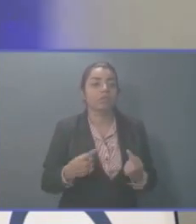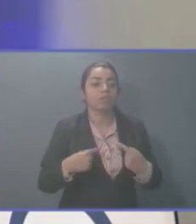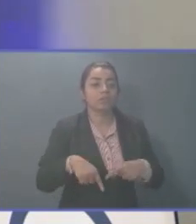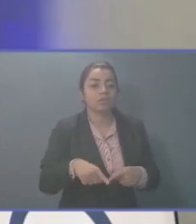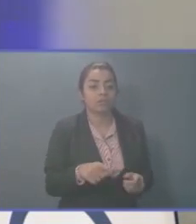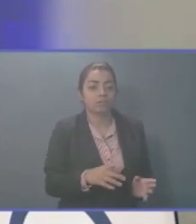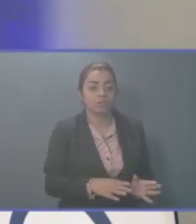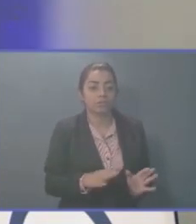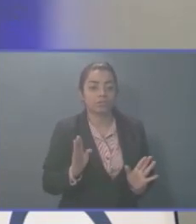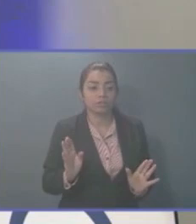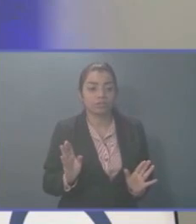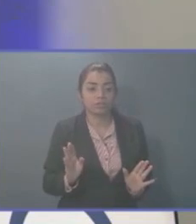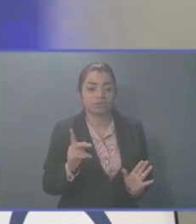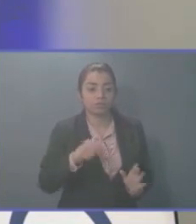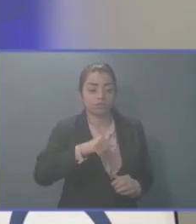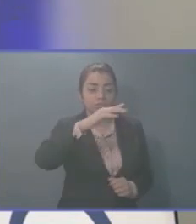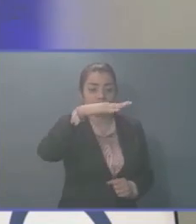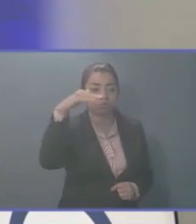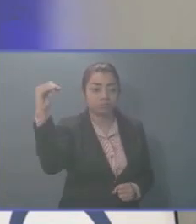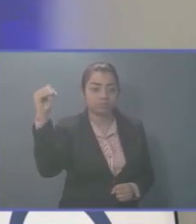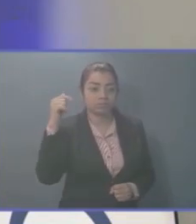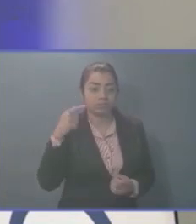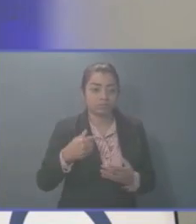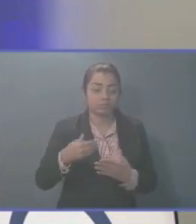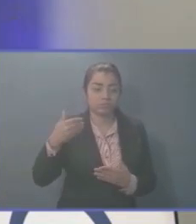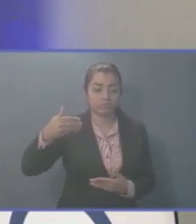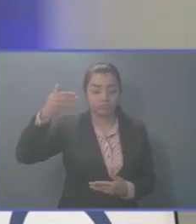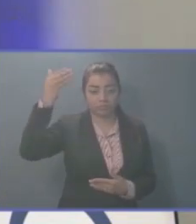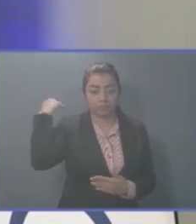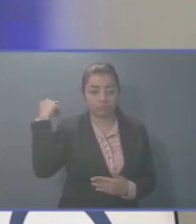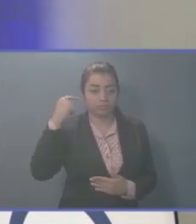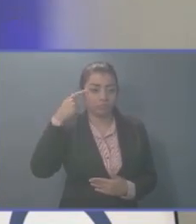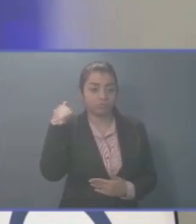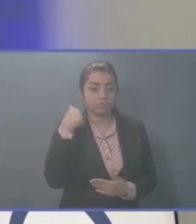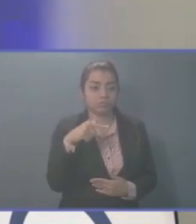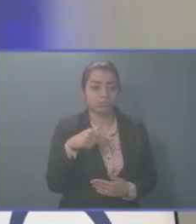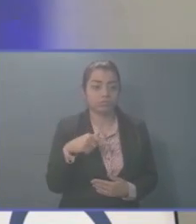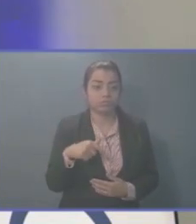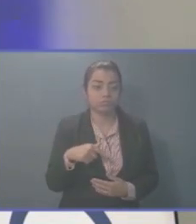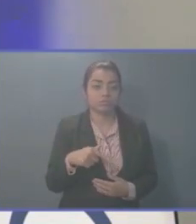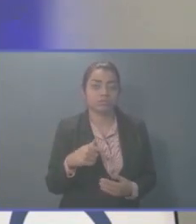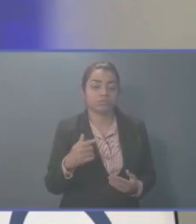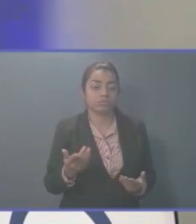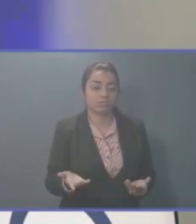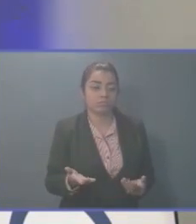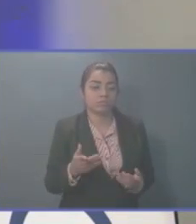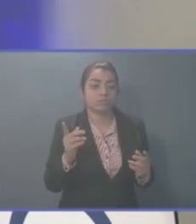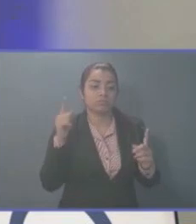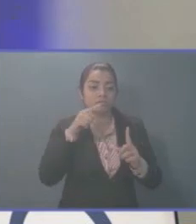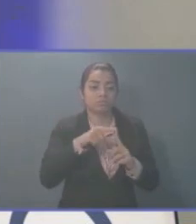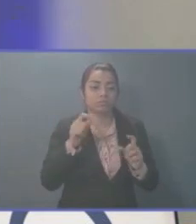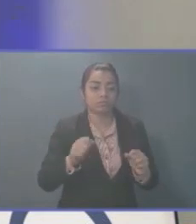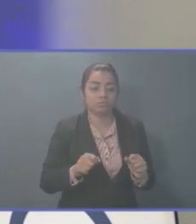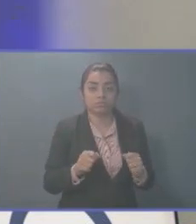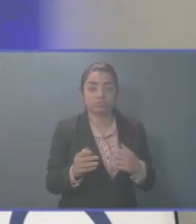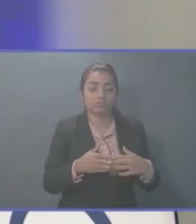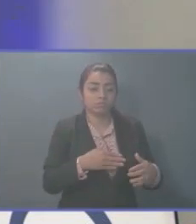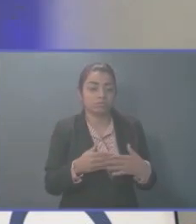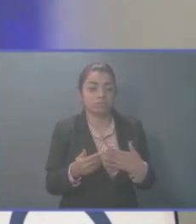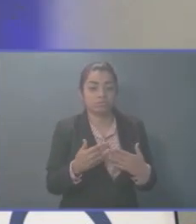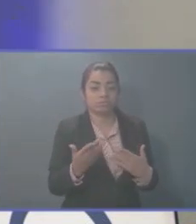Cuando nuestro país, durante la gestión pasada del profesor Salvador Sánchez Serén, incluso se